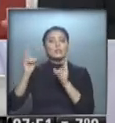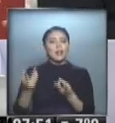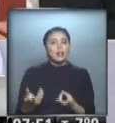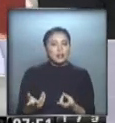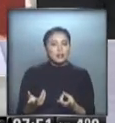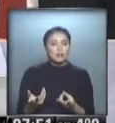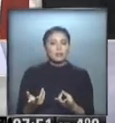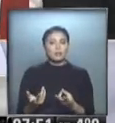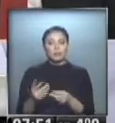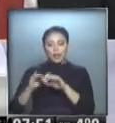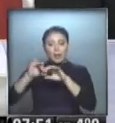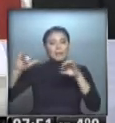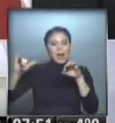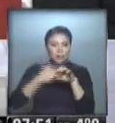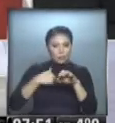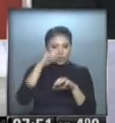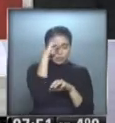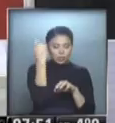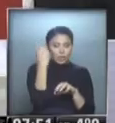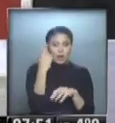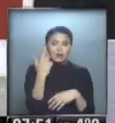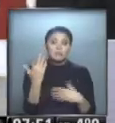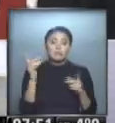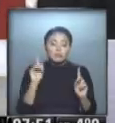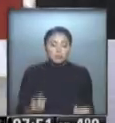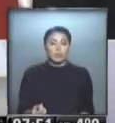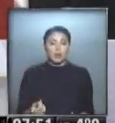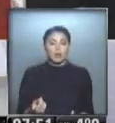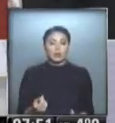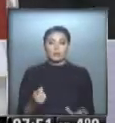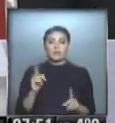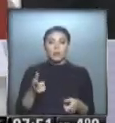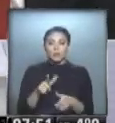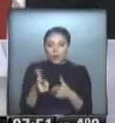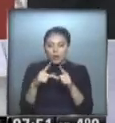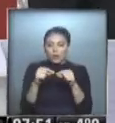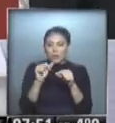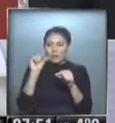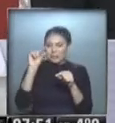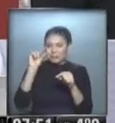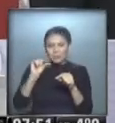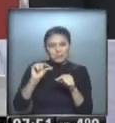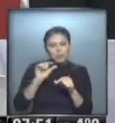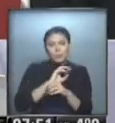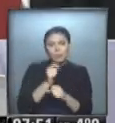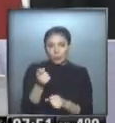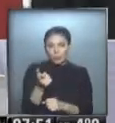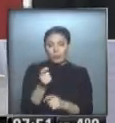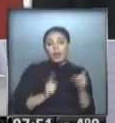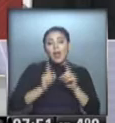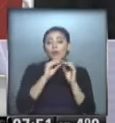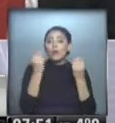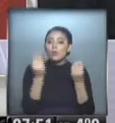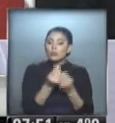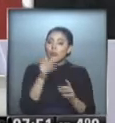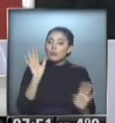no alineada con el gobierno nacional, y sin embargo prácticamente no aparece en estos resultados. Algunas conclusiones que se